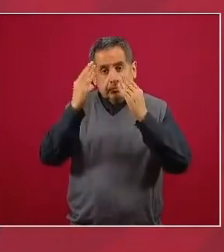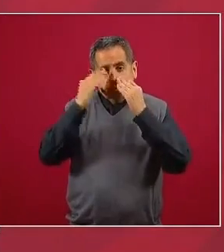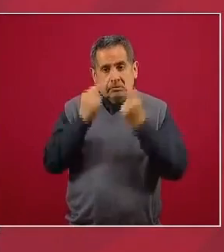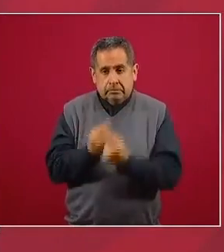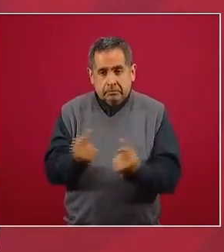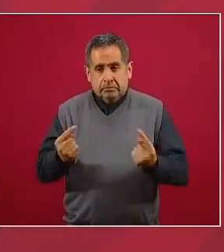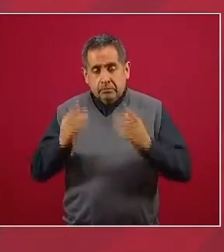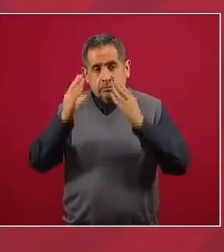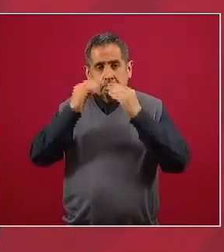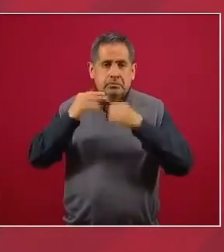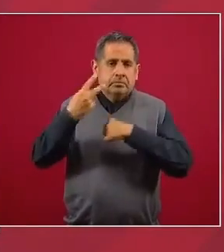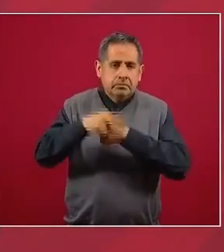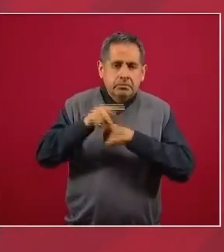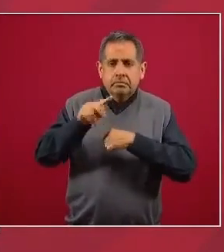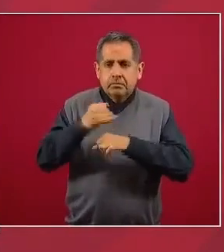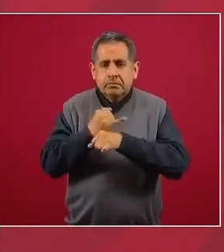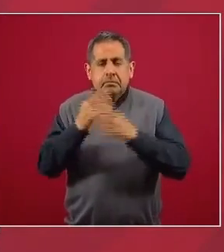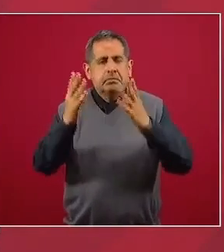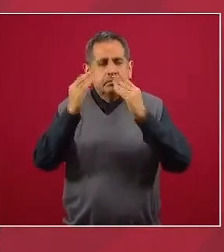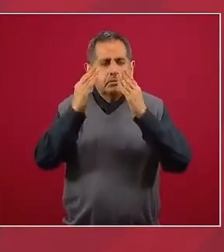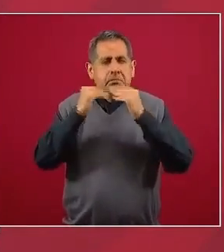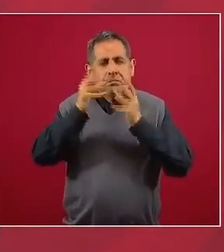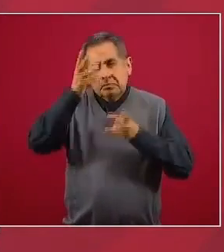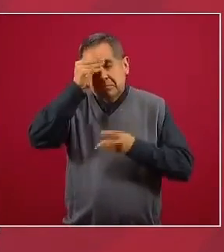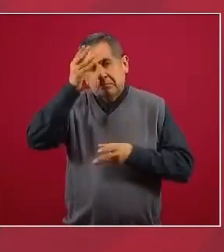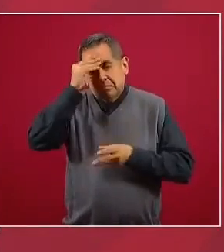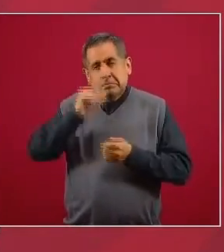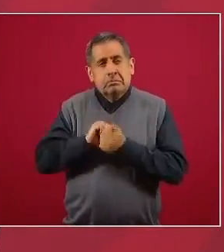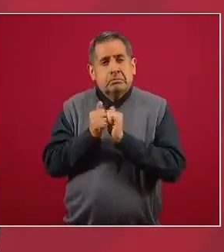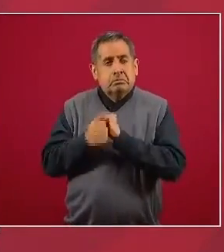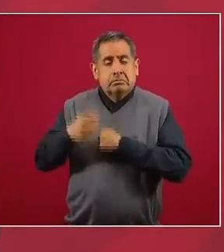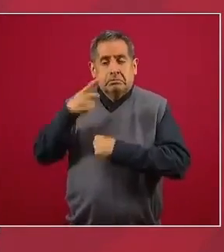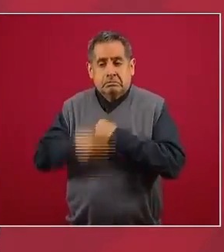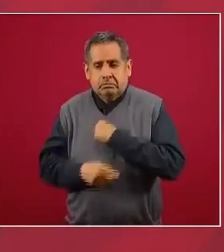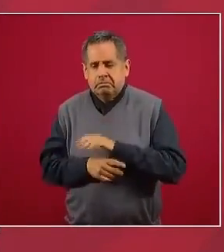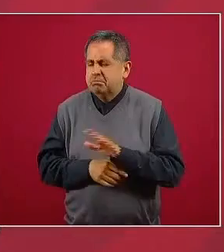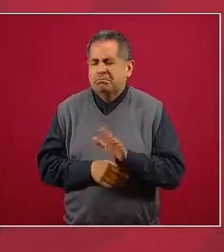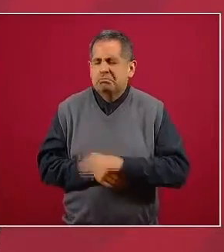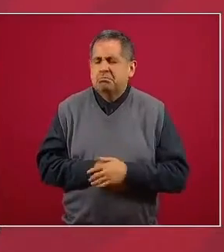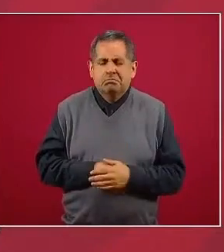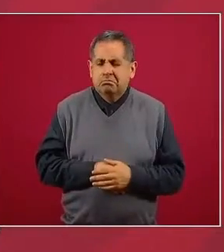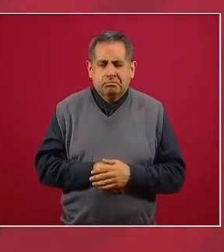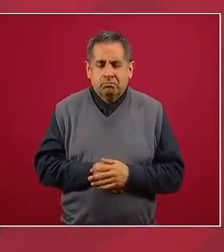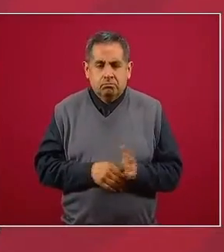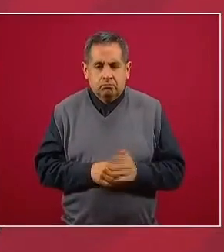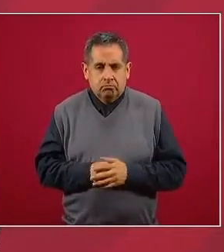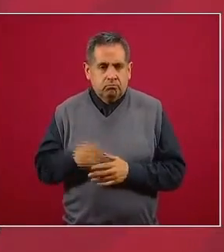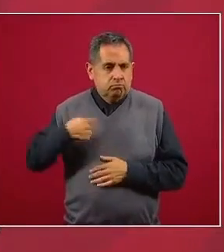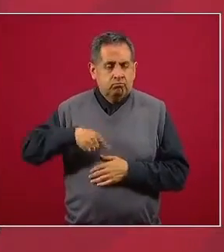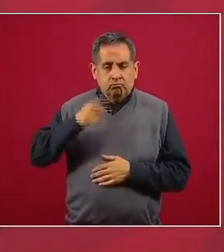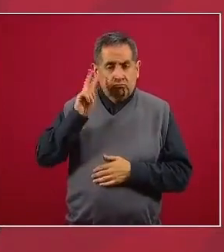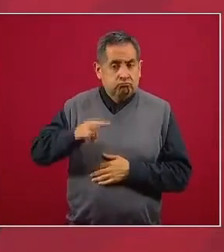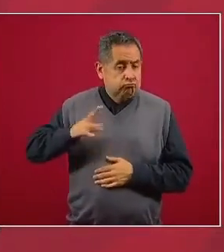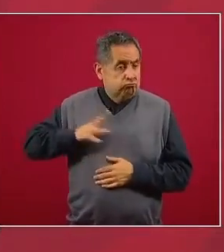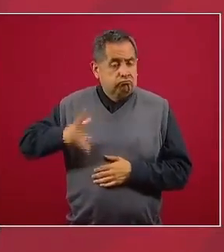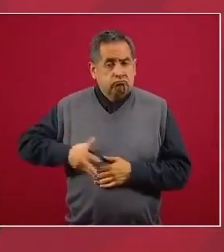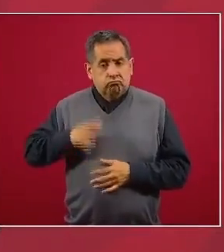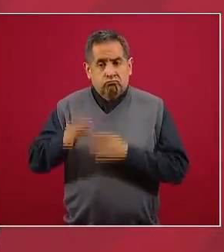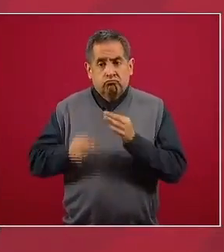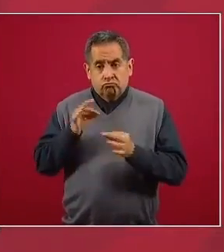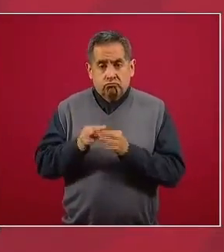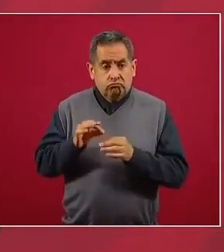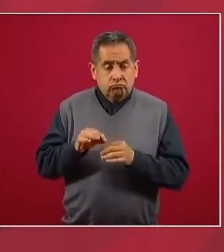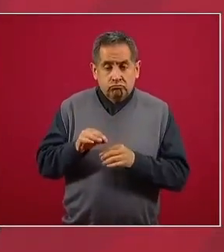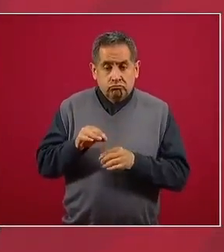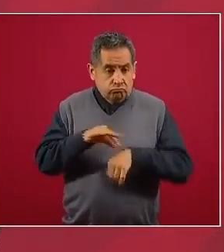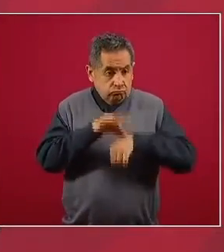personas de infantes, niñas y niños, pudiera hacerles daño tener información, y estamos además orgullosos de las